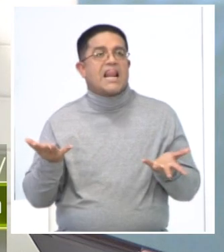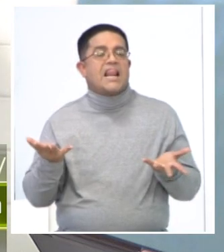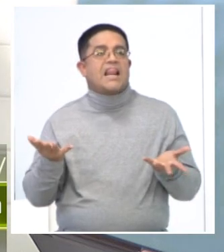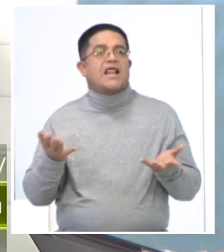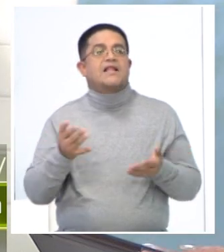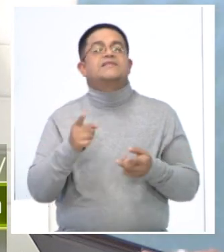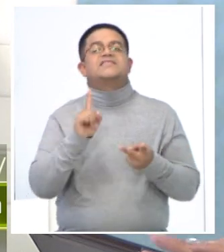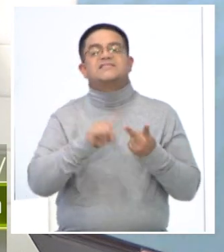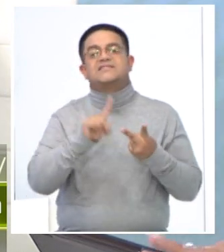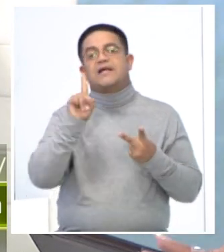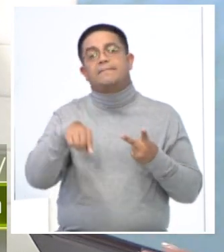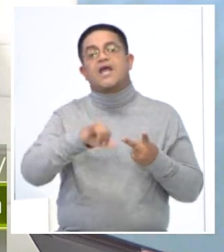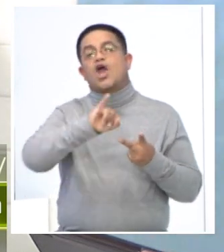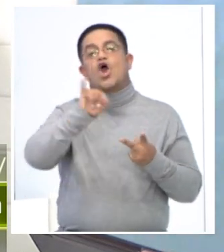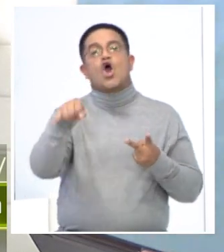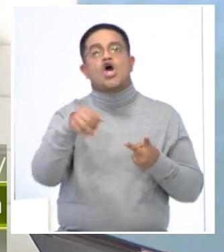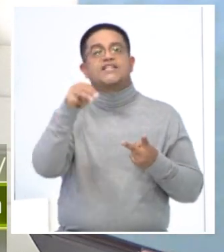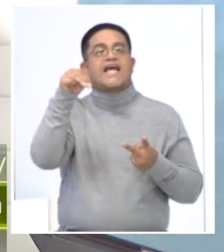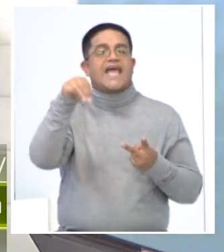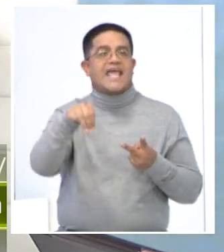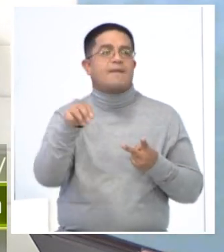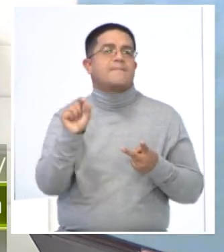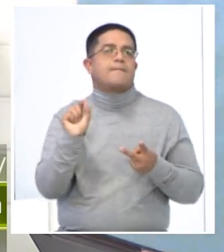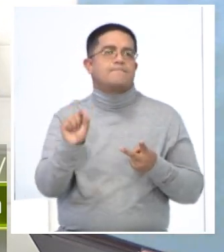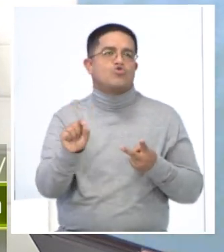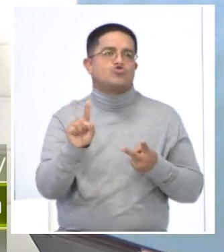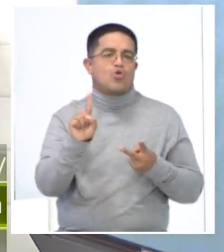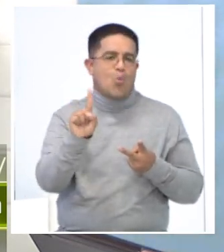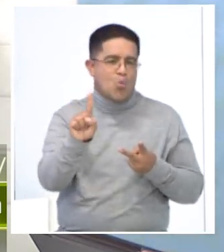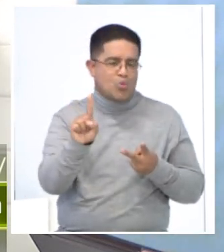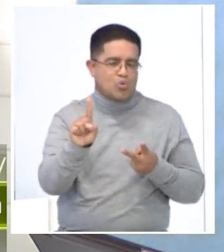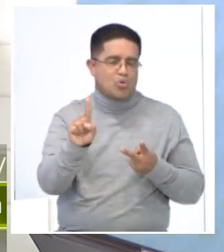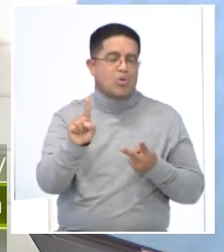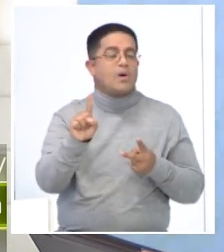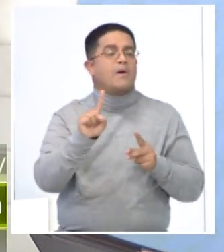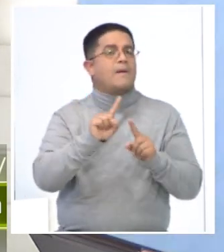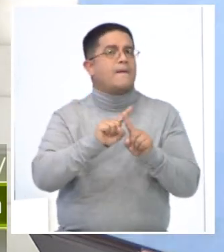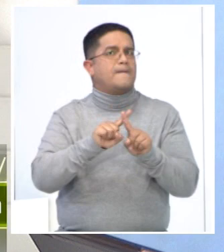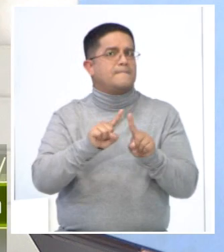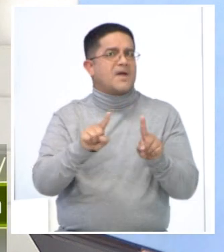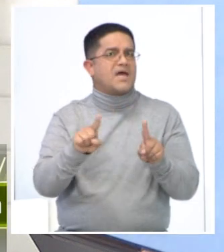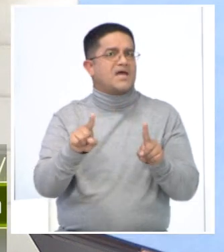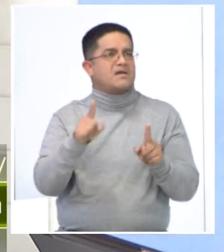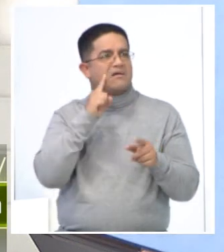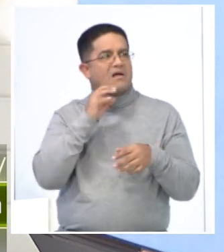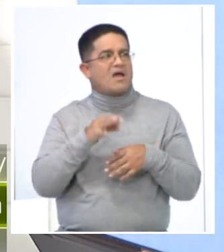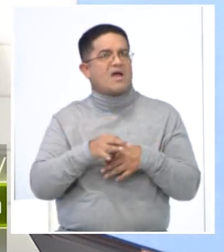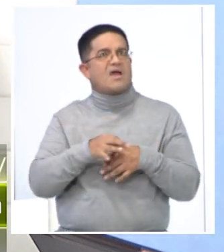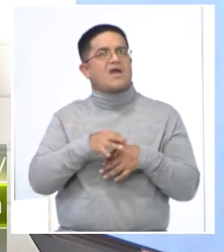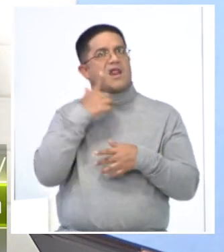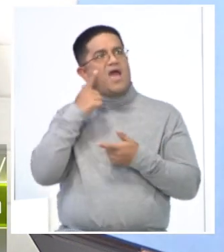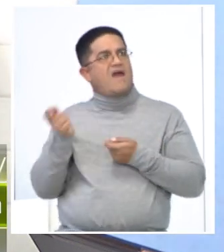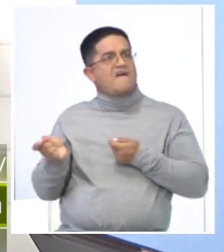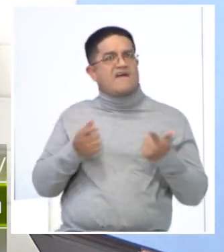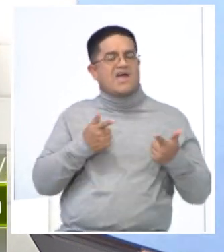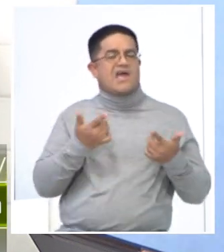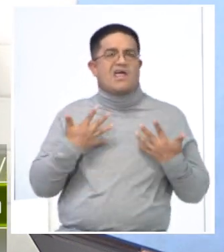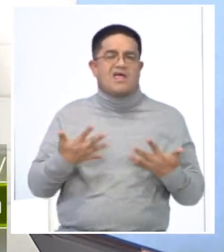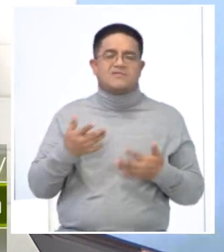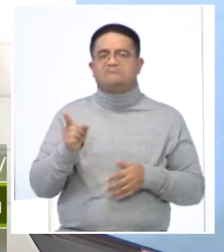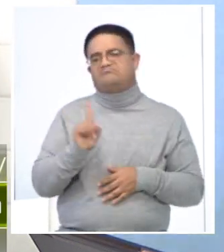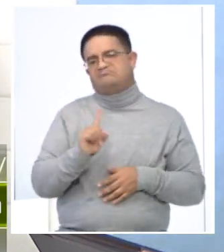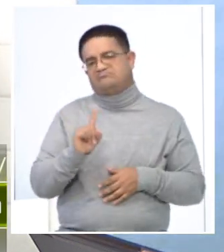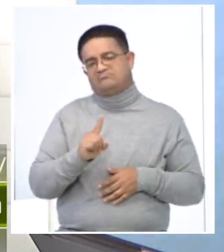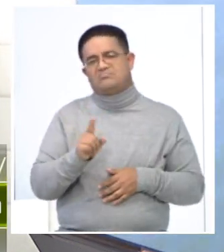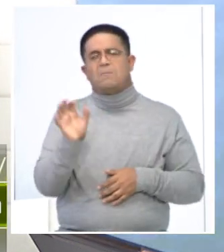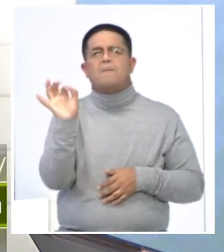J jn1 pero son cepas que no ocasionan gravedad el porcentaje de pacientes